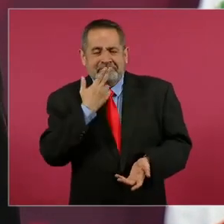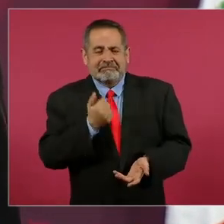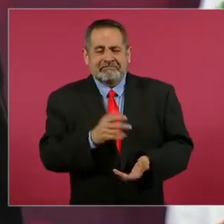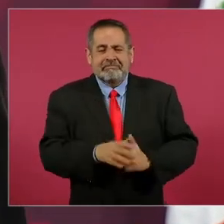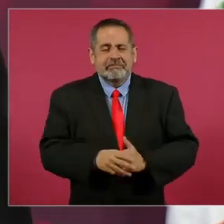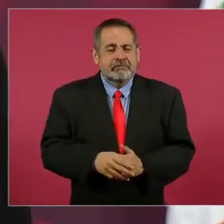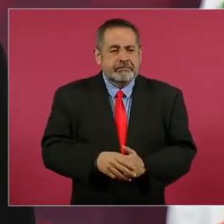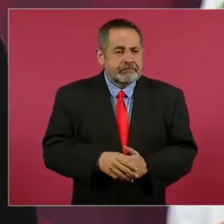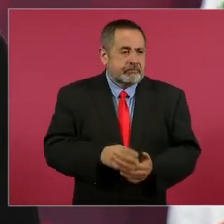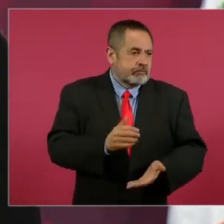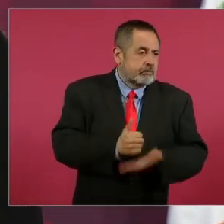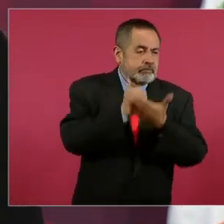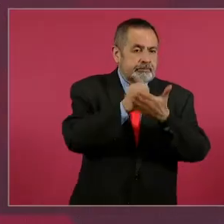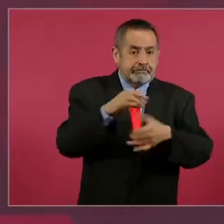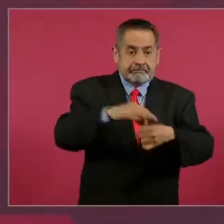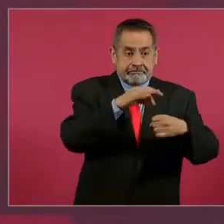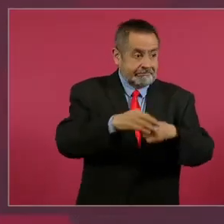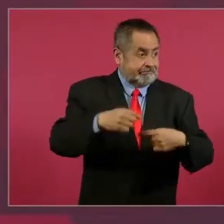No les ayuda.